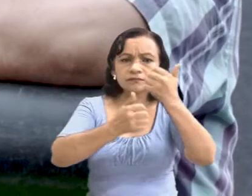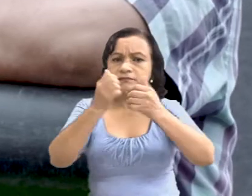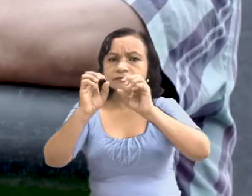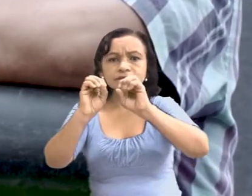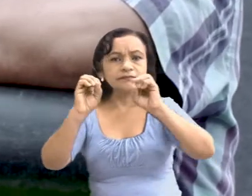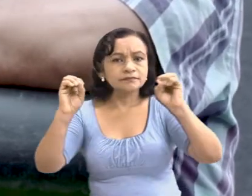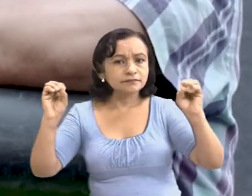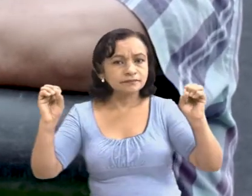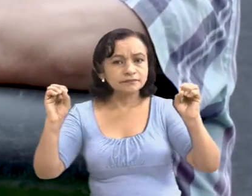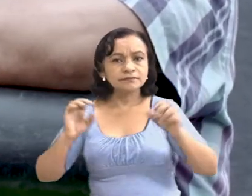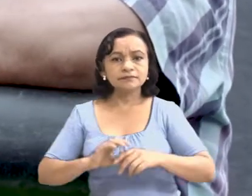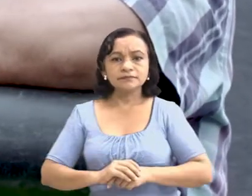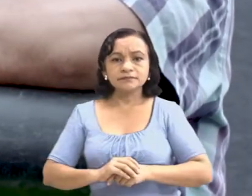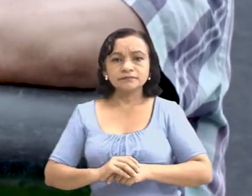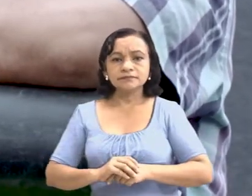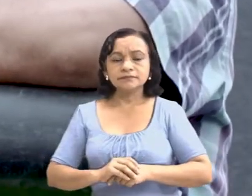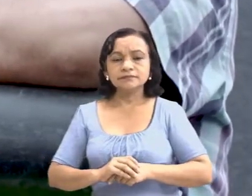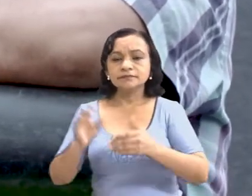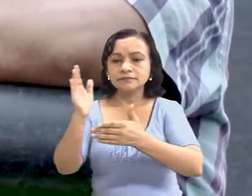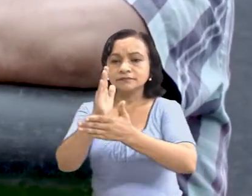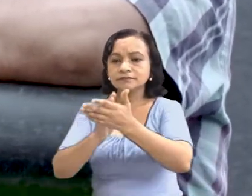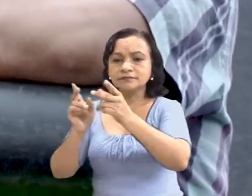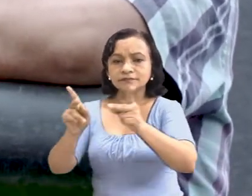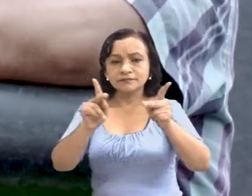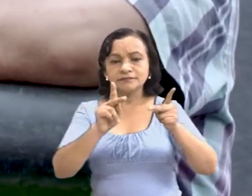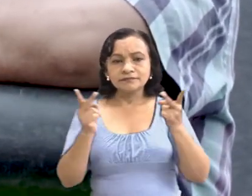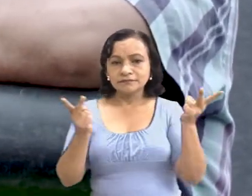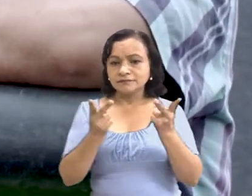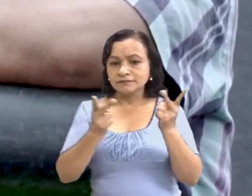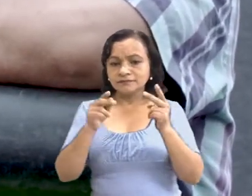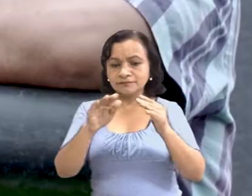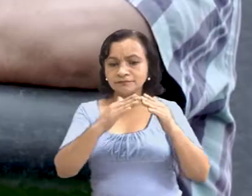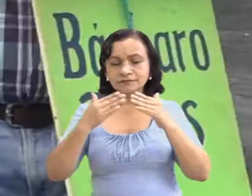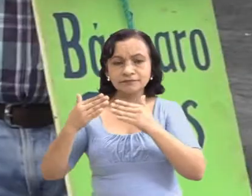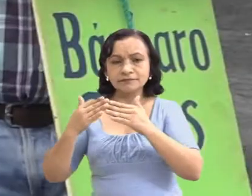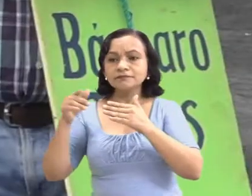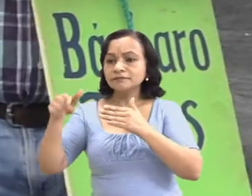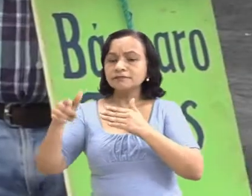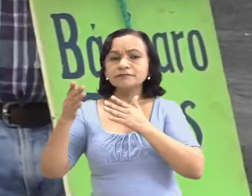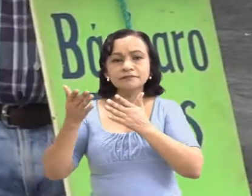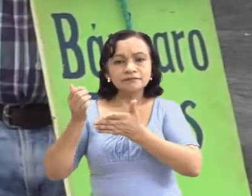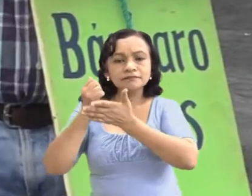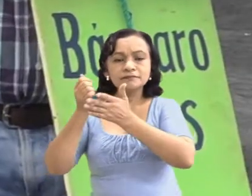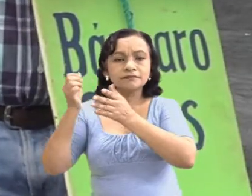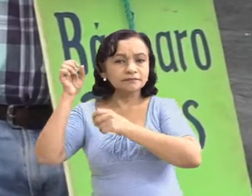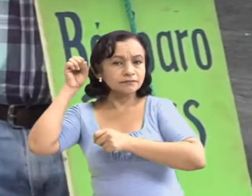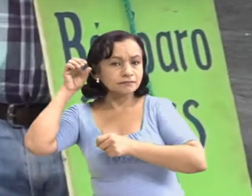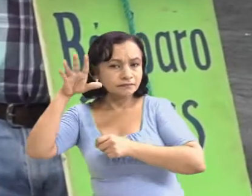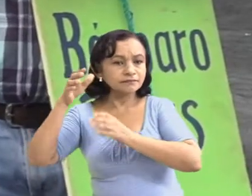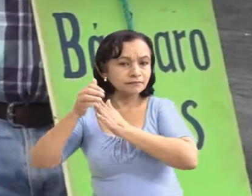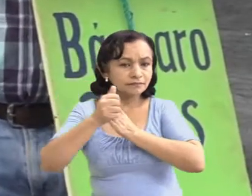problemas e incluso hay habitantes de la comunidad que brindan servicios también al